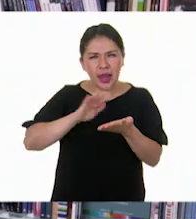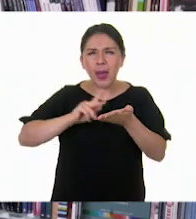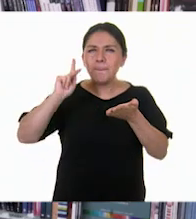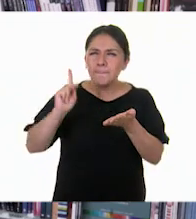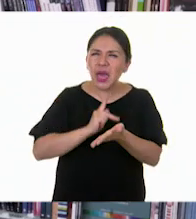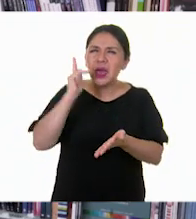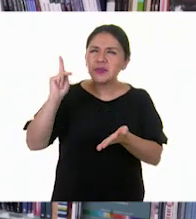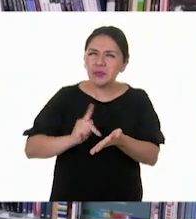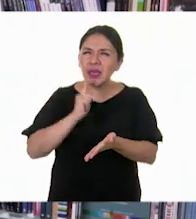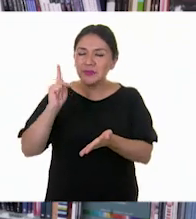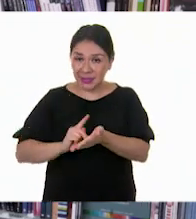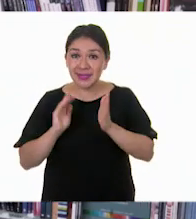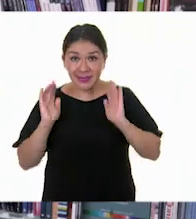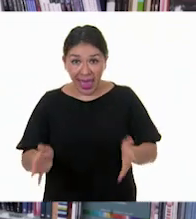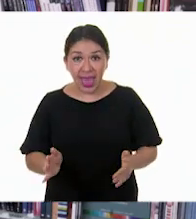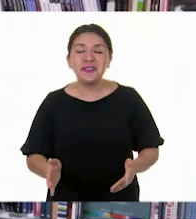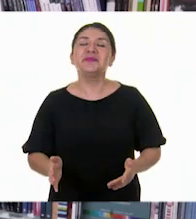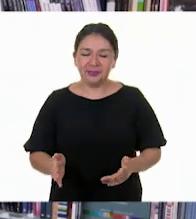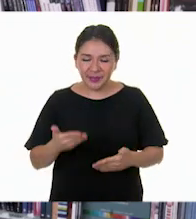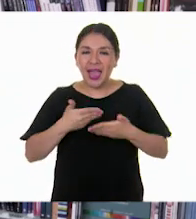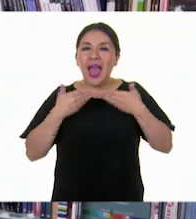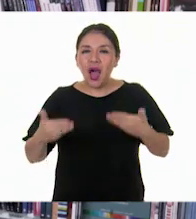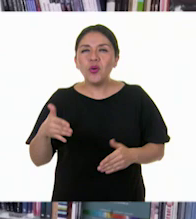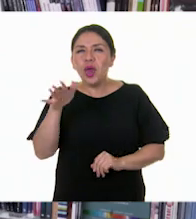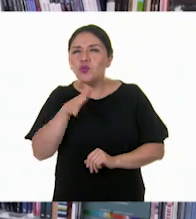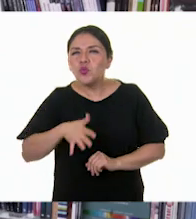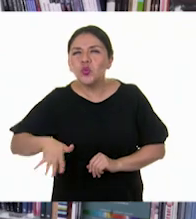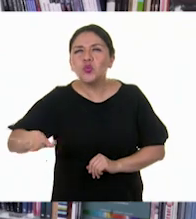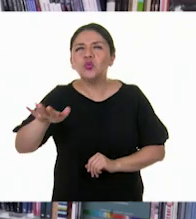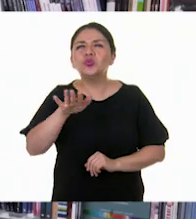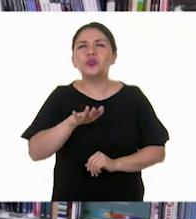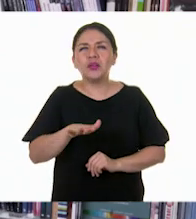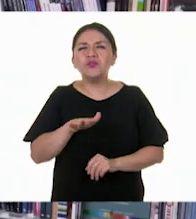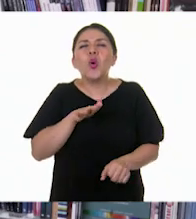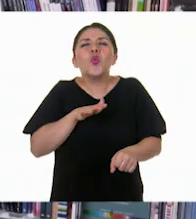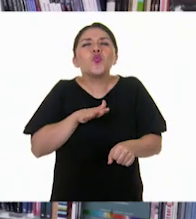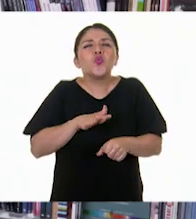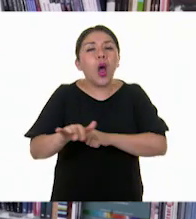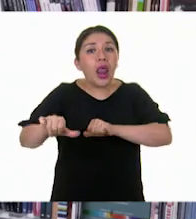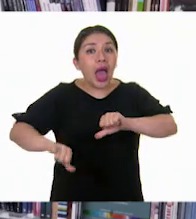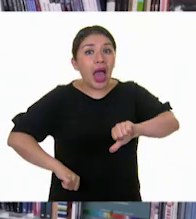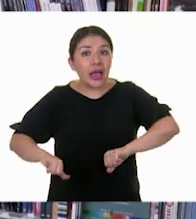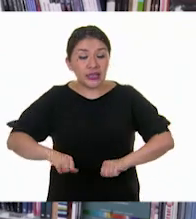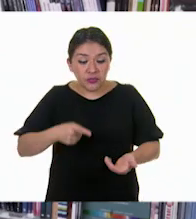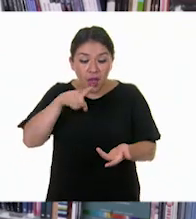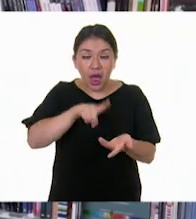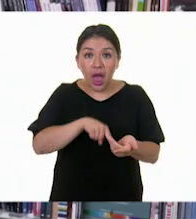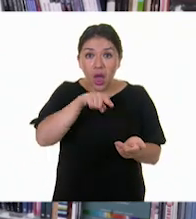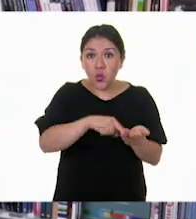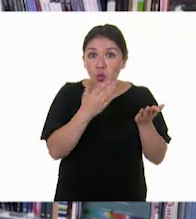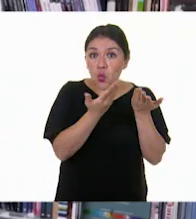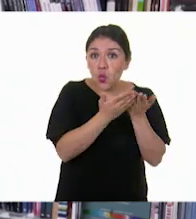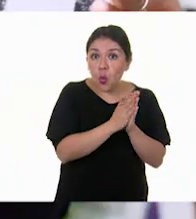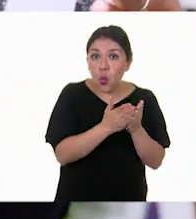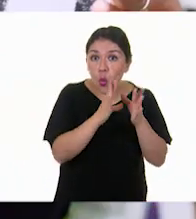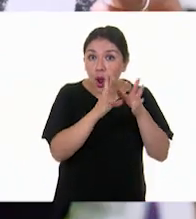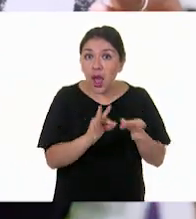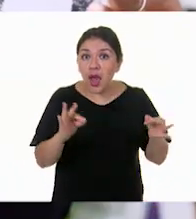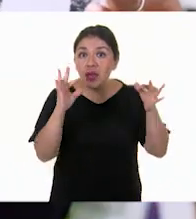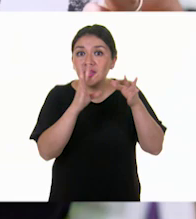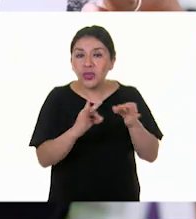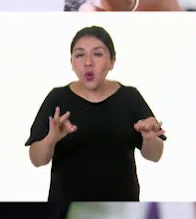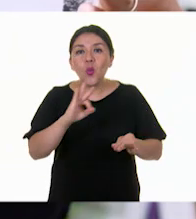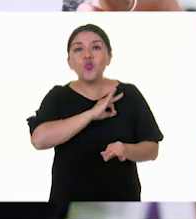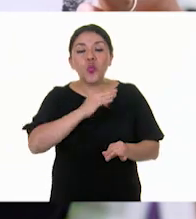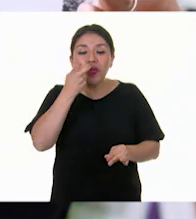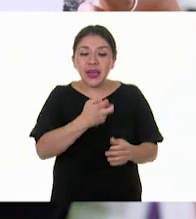de veces, entonces busque cuáles son las acciones de ese cuento que hacen